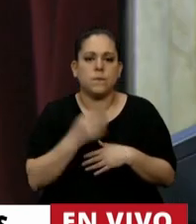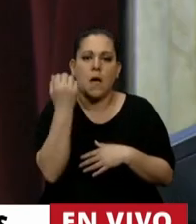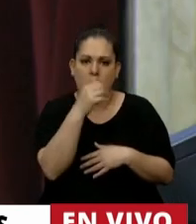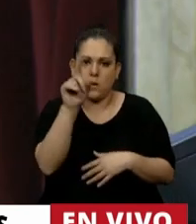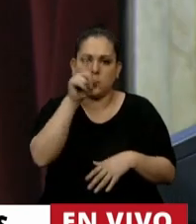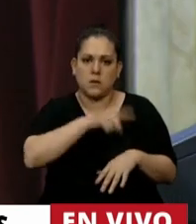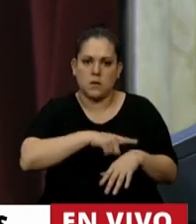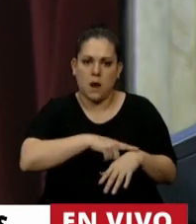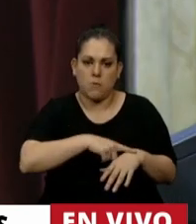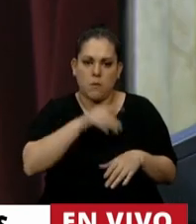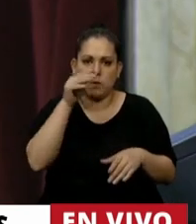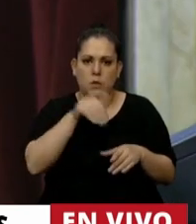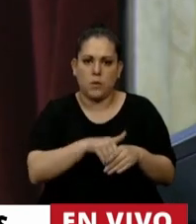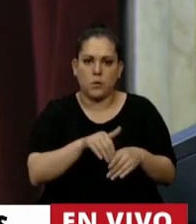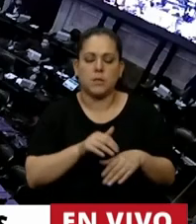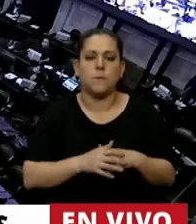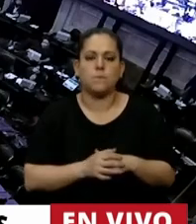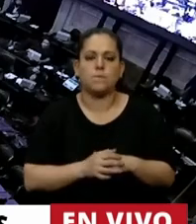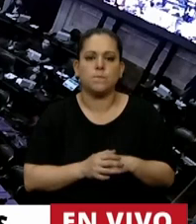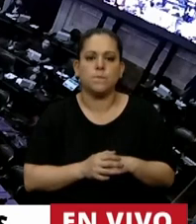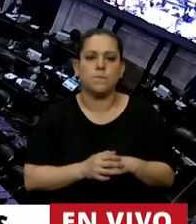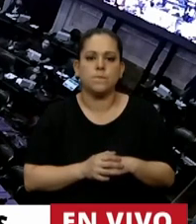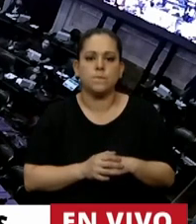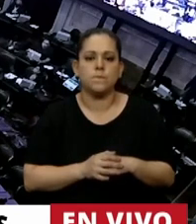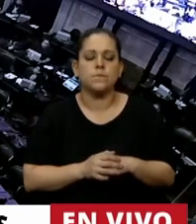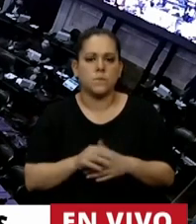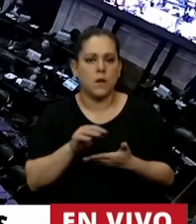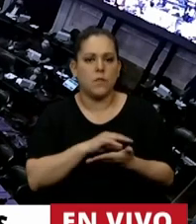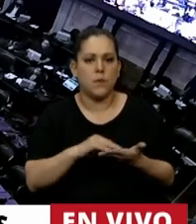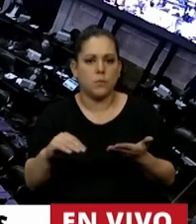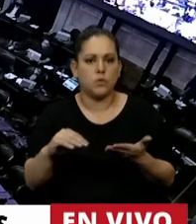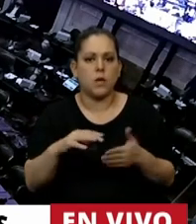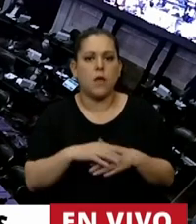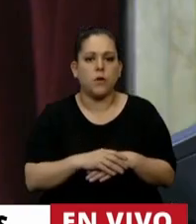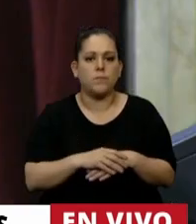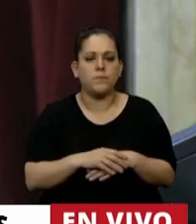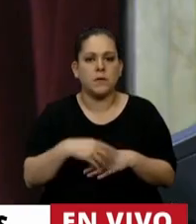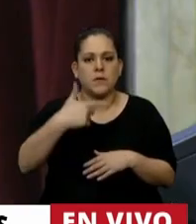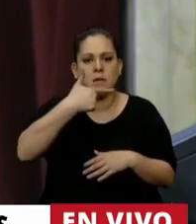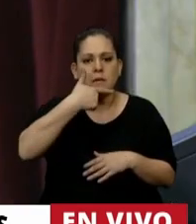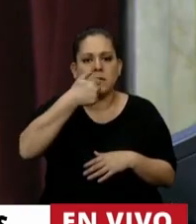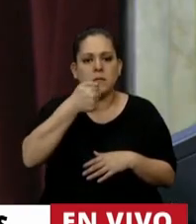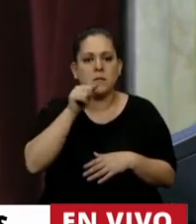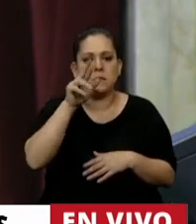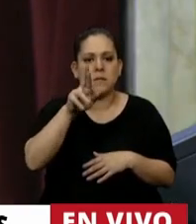ausente a la hora de votar diputado jorge sarghini